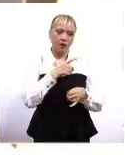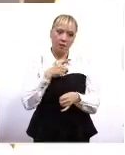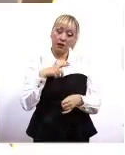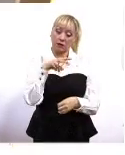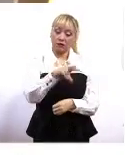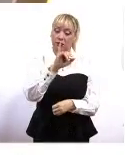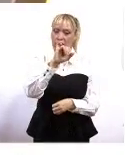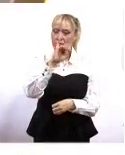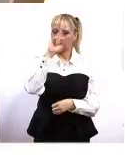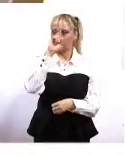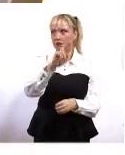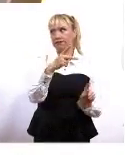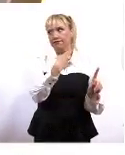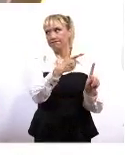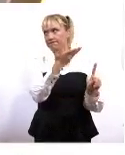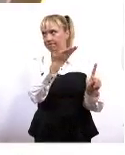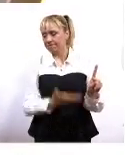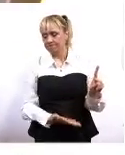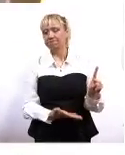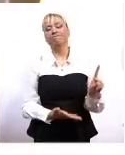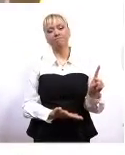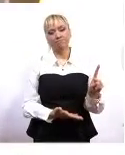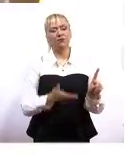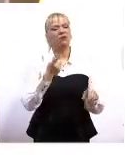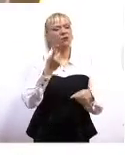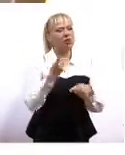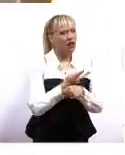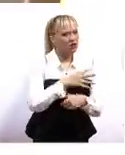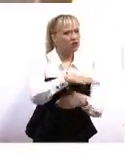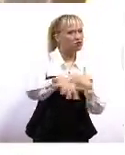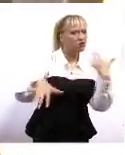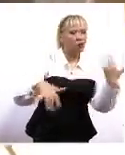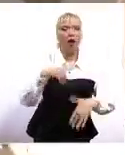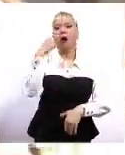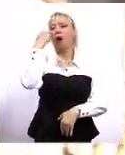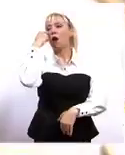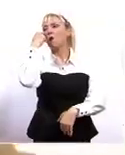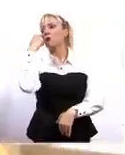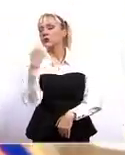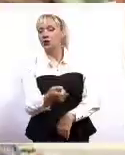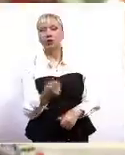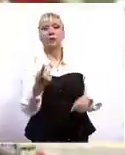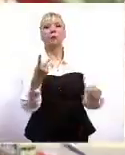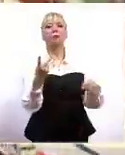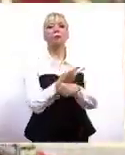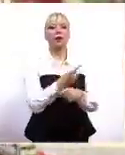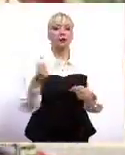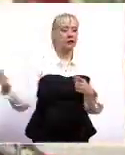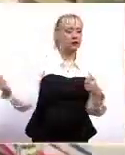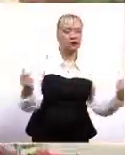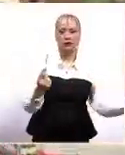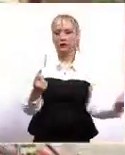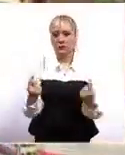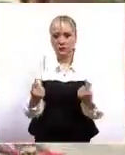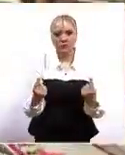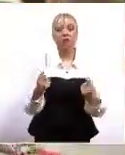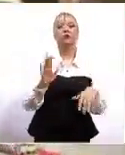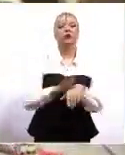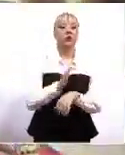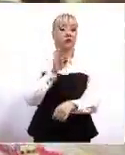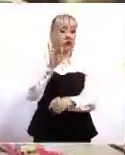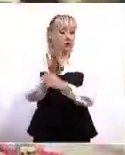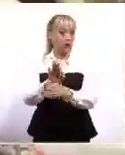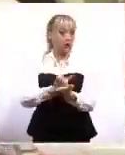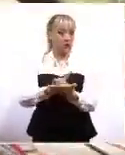contexto sociocultural y político en el que se suscitaron los hechos, para advertir la intención de los inculpados, pues se reconoce que la protección